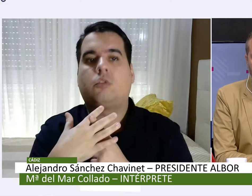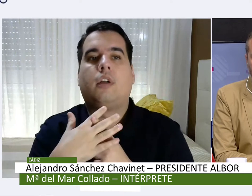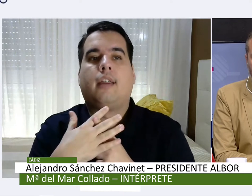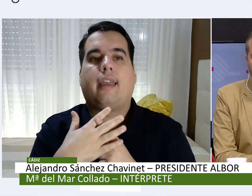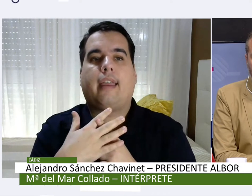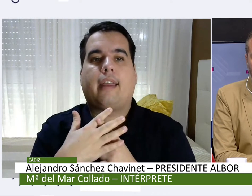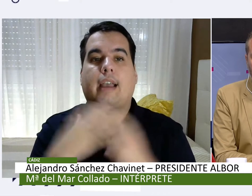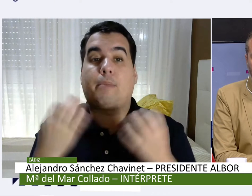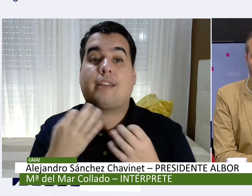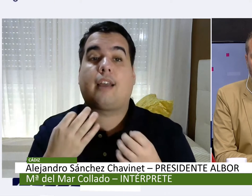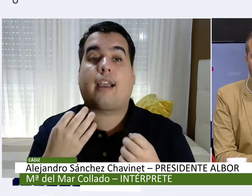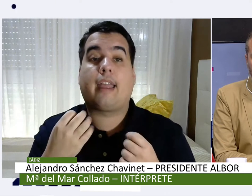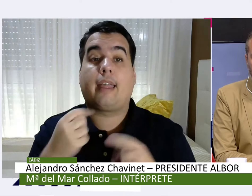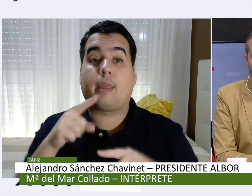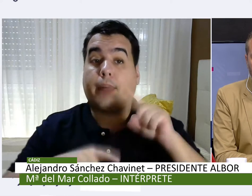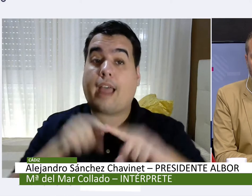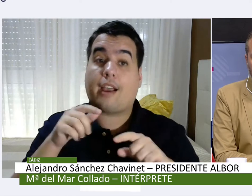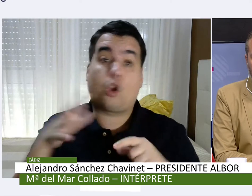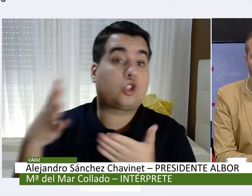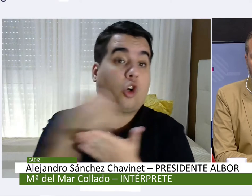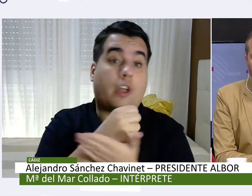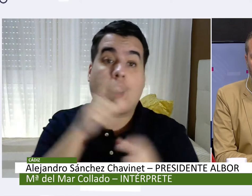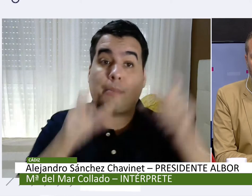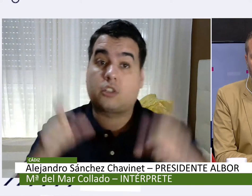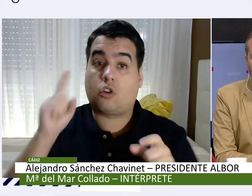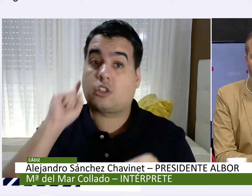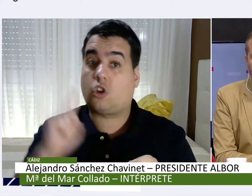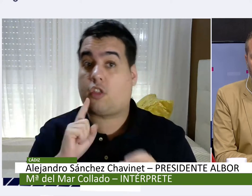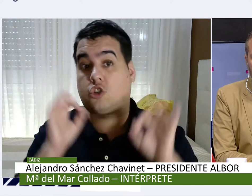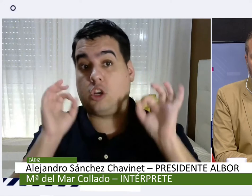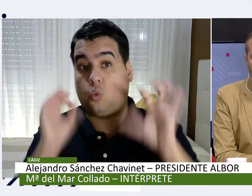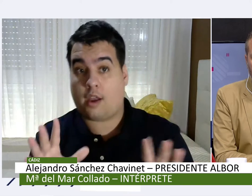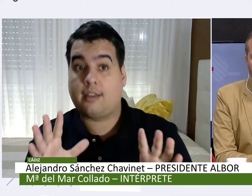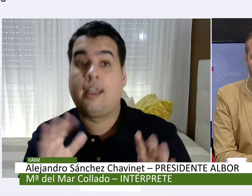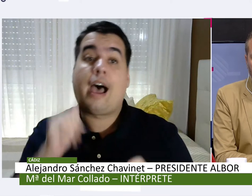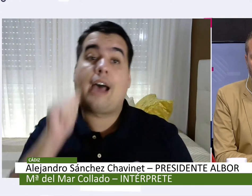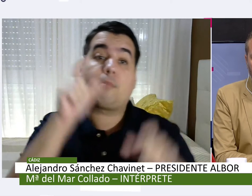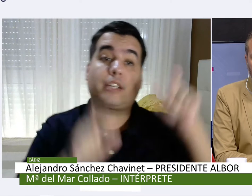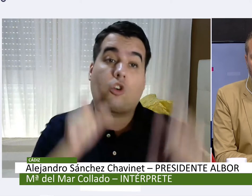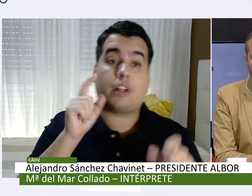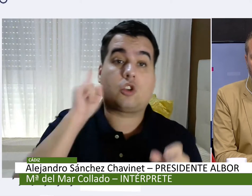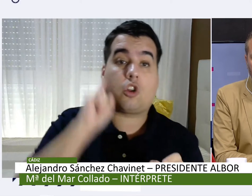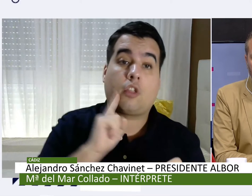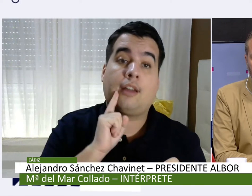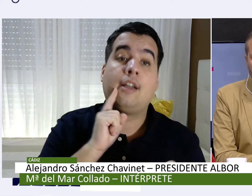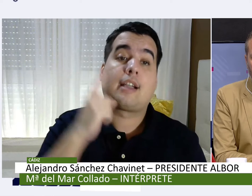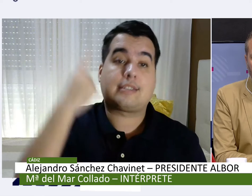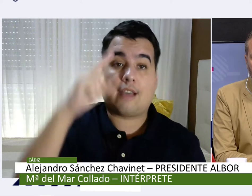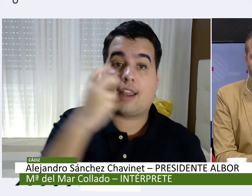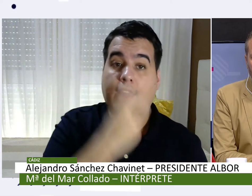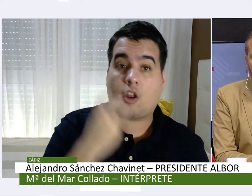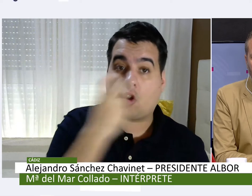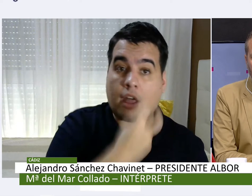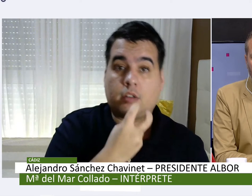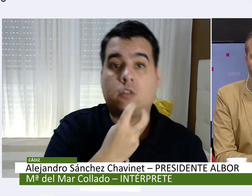caso, capaz que no toda una persona sorda es igual. Hay personas sordas que